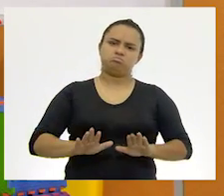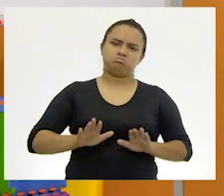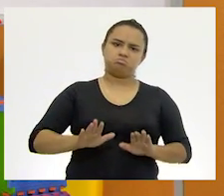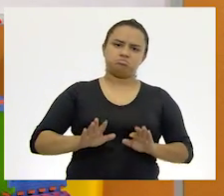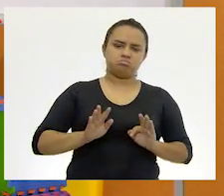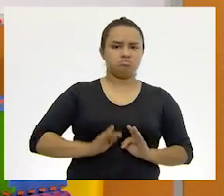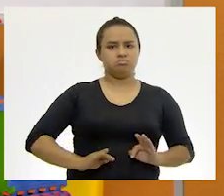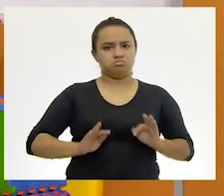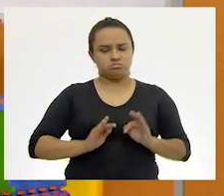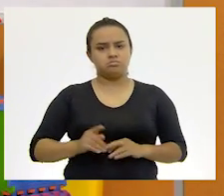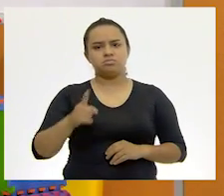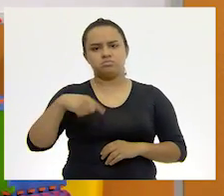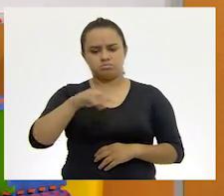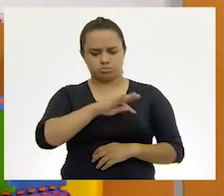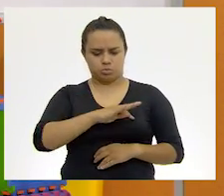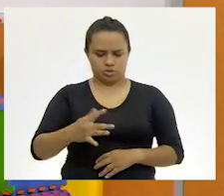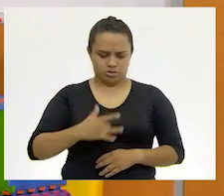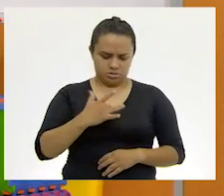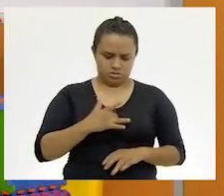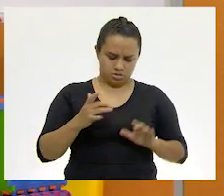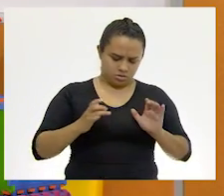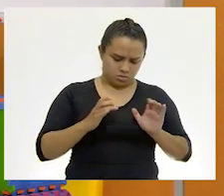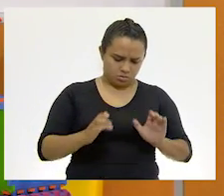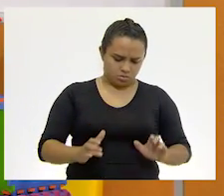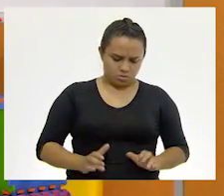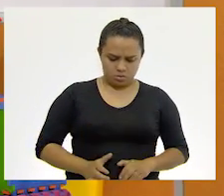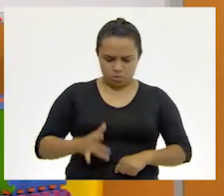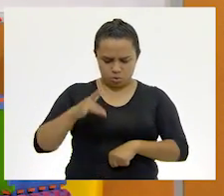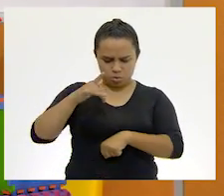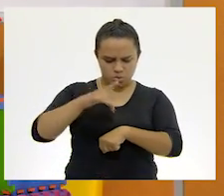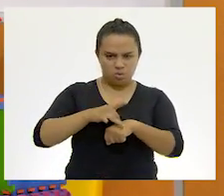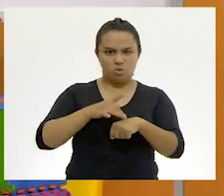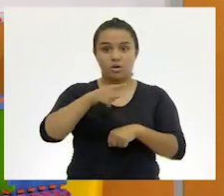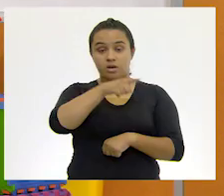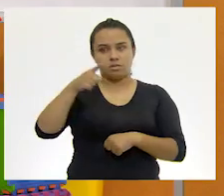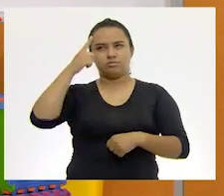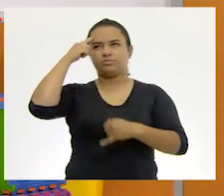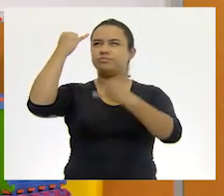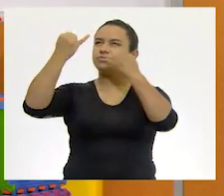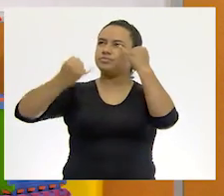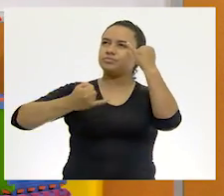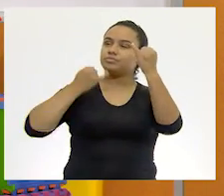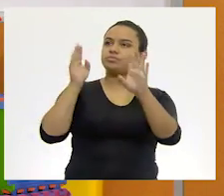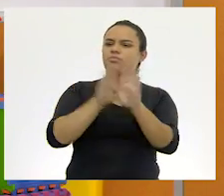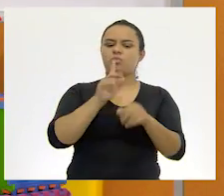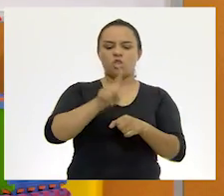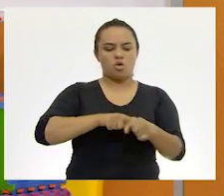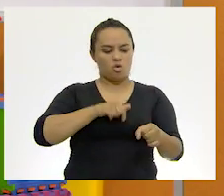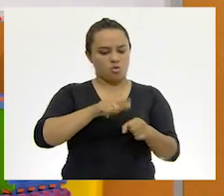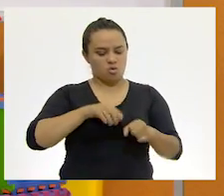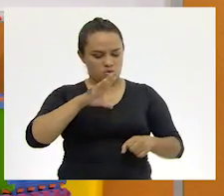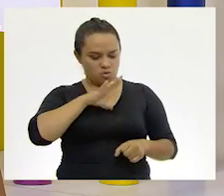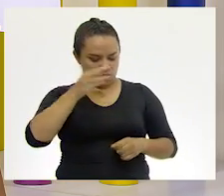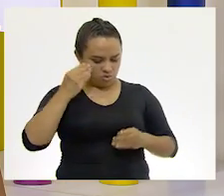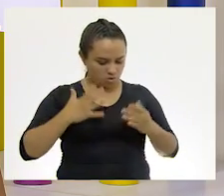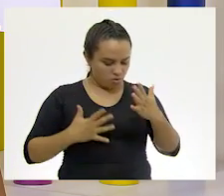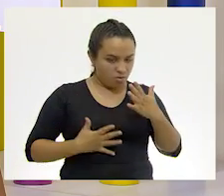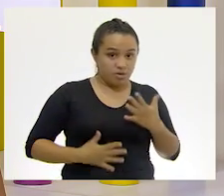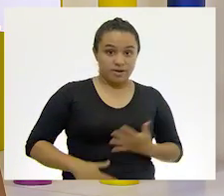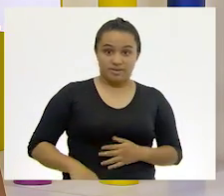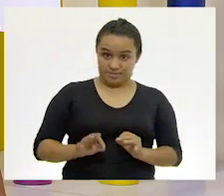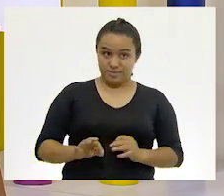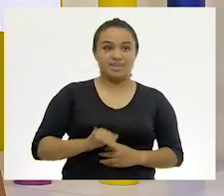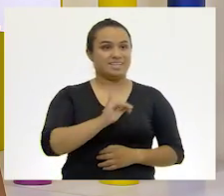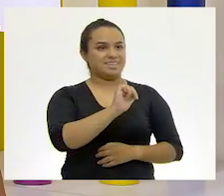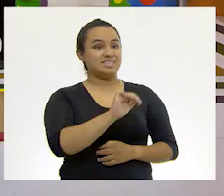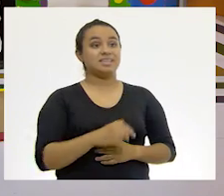y permitirse sentir su cuerpo, tocarlo e imaginar que lo vamos inundando de color. Sí. ¿Perfecto? Sí.